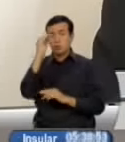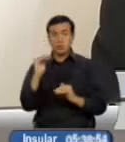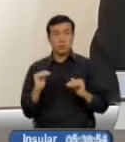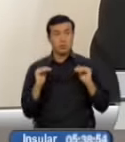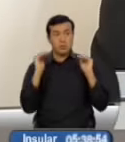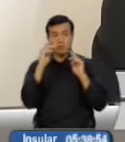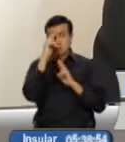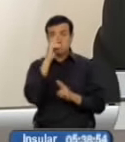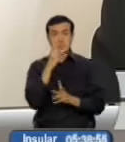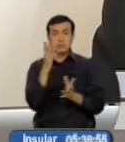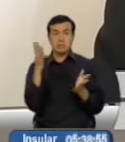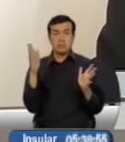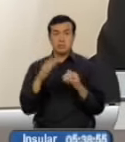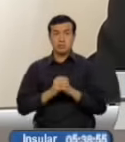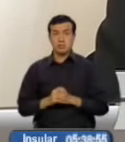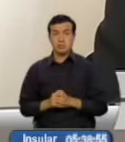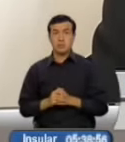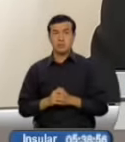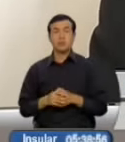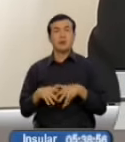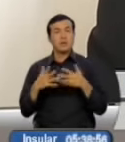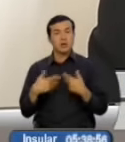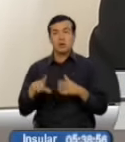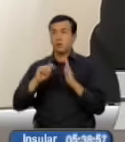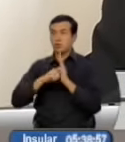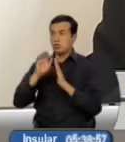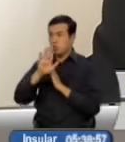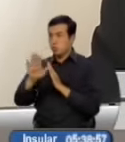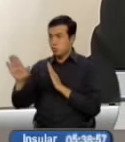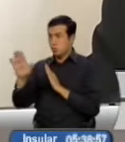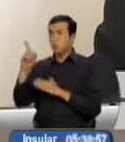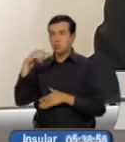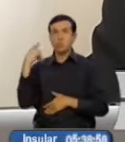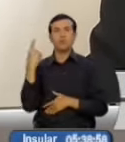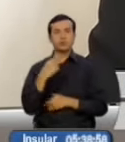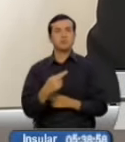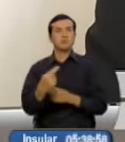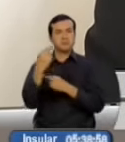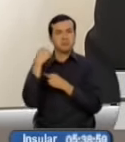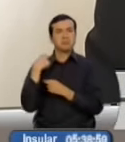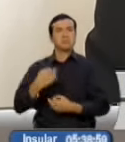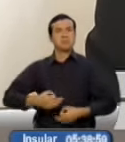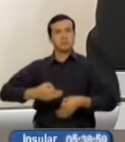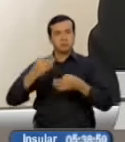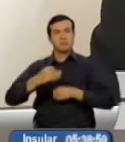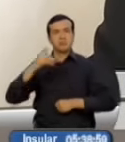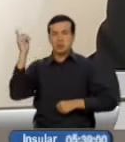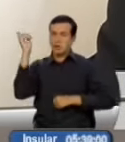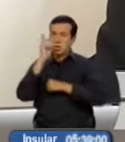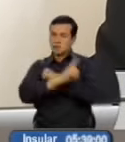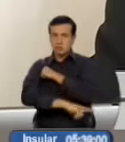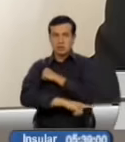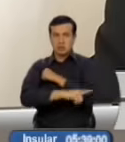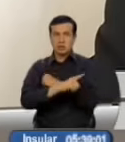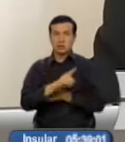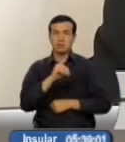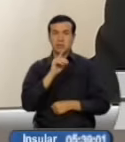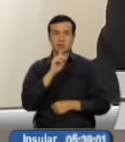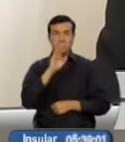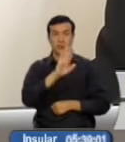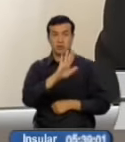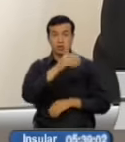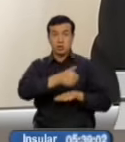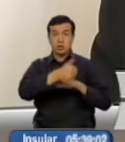Al margen de las medidas que tome Contraloría, nosotros tenemos la capacidad de sancionar a las